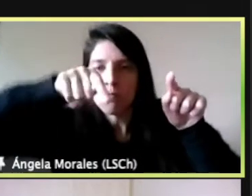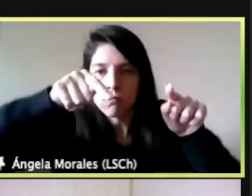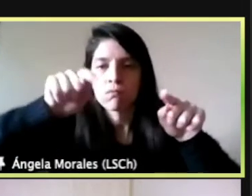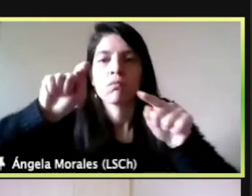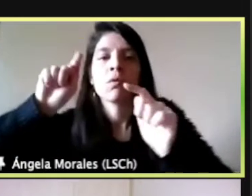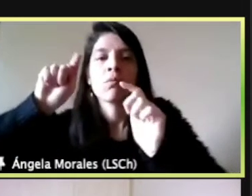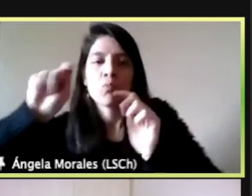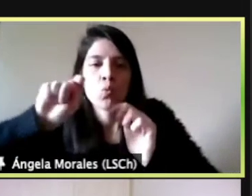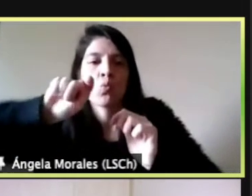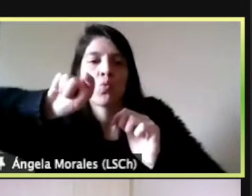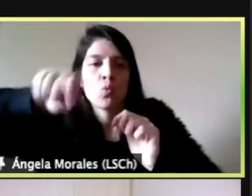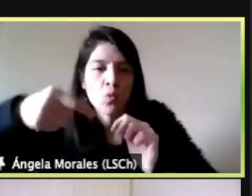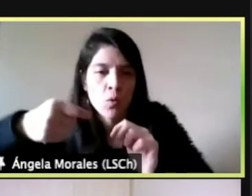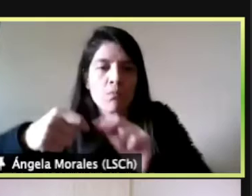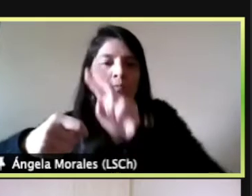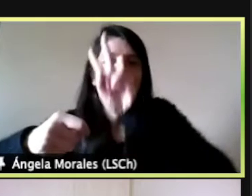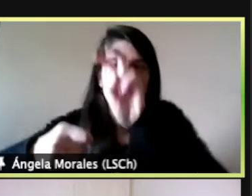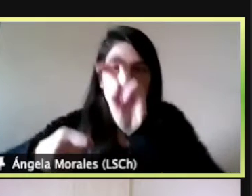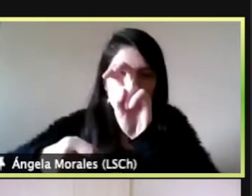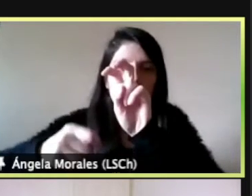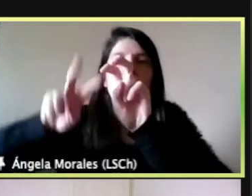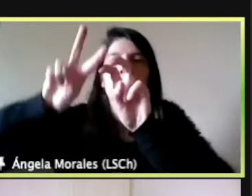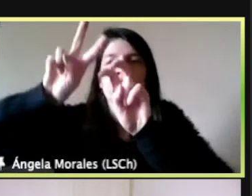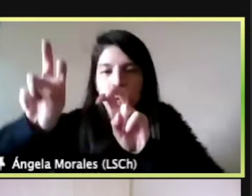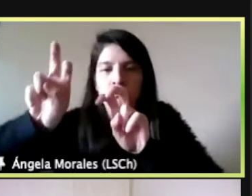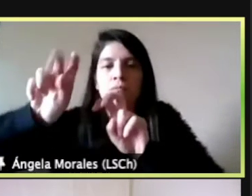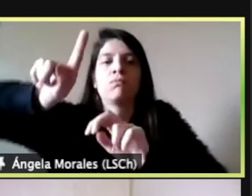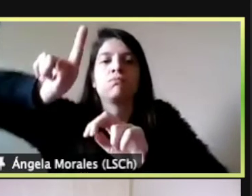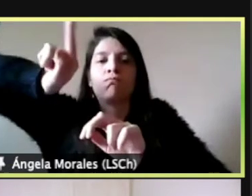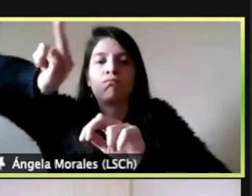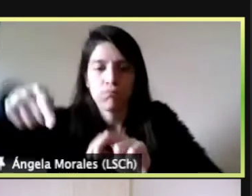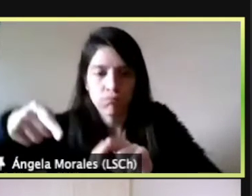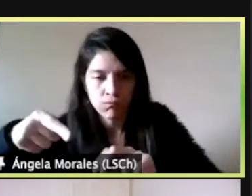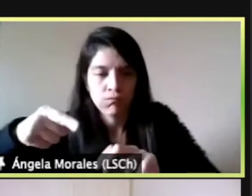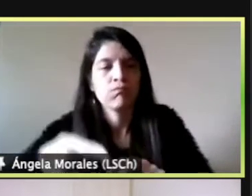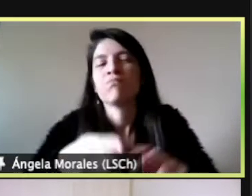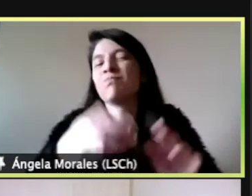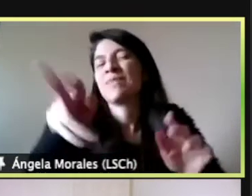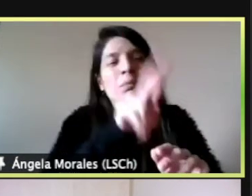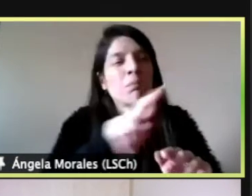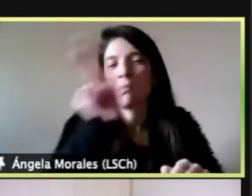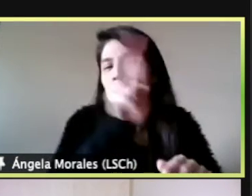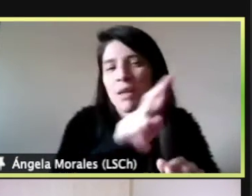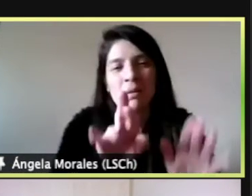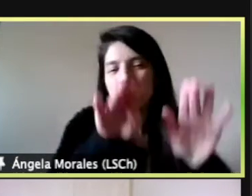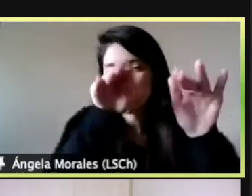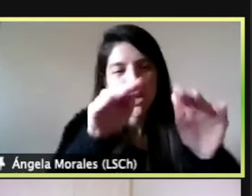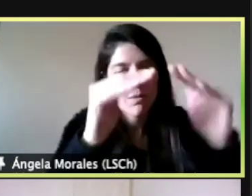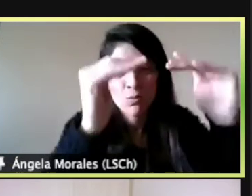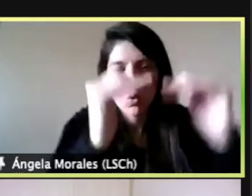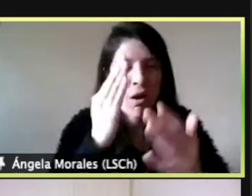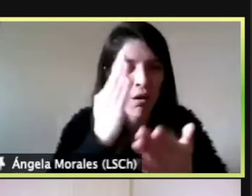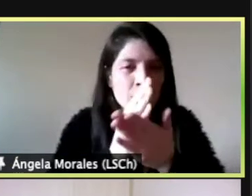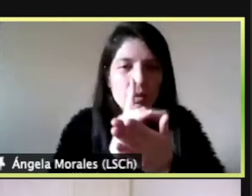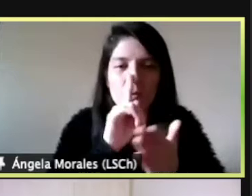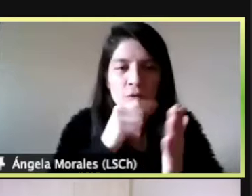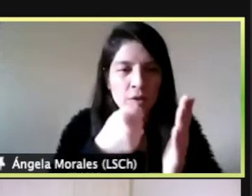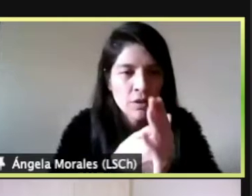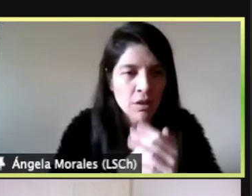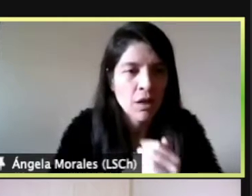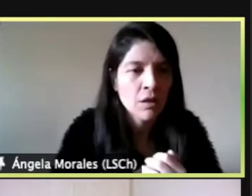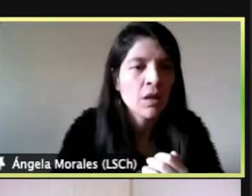cierro comillas, cierro el paréntesis y voy así hasta el final. Así que voy a ir más rápido.